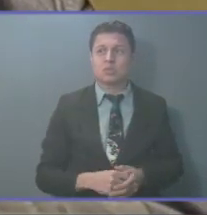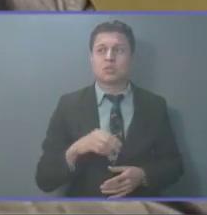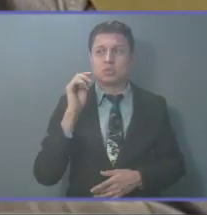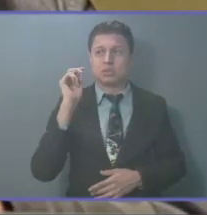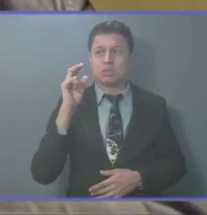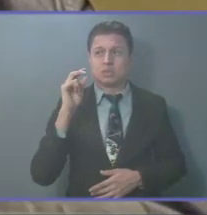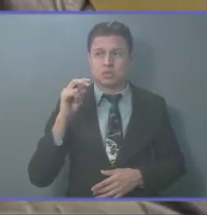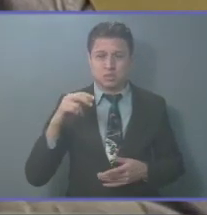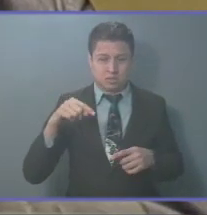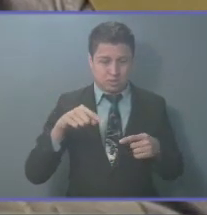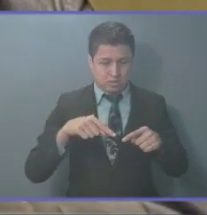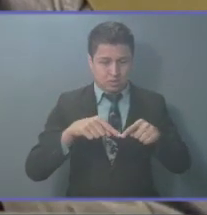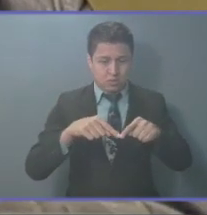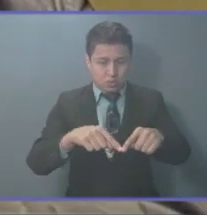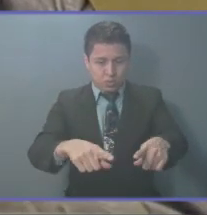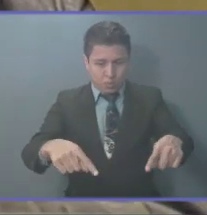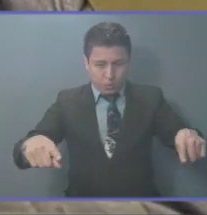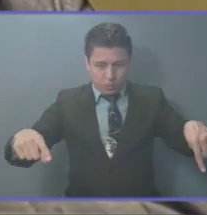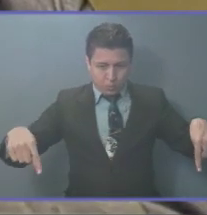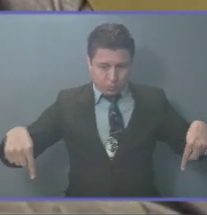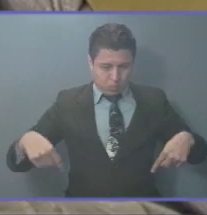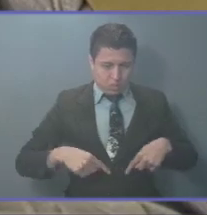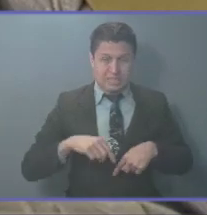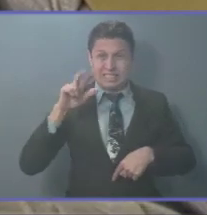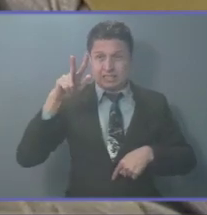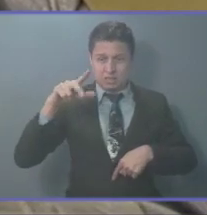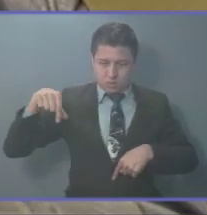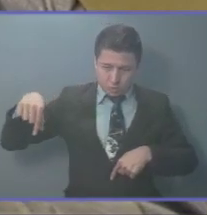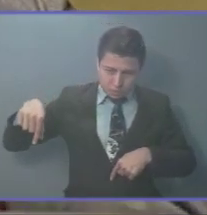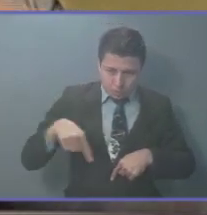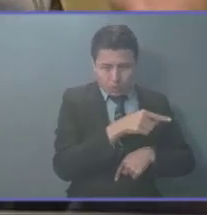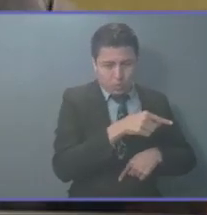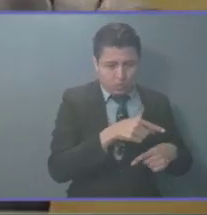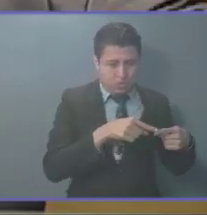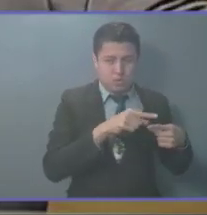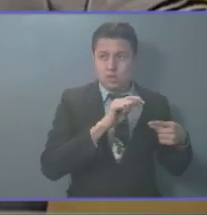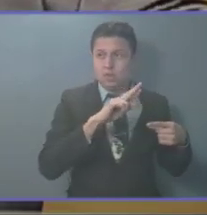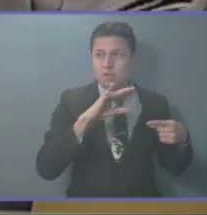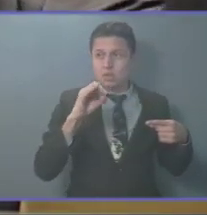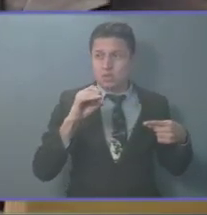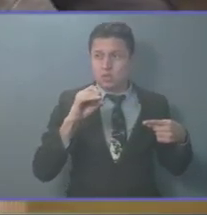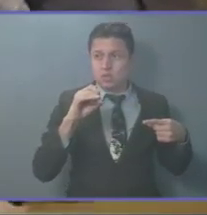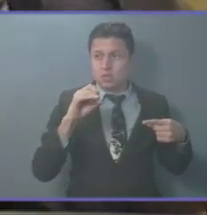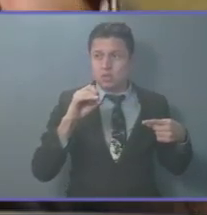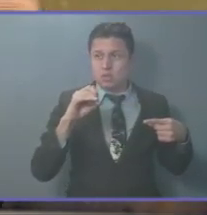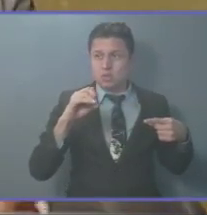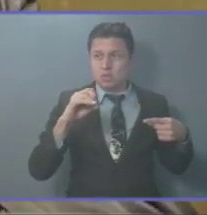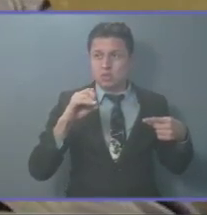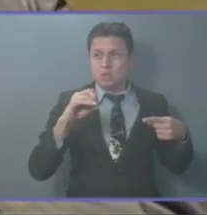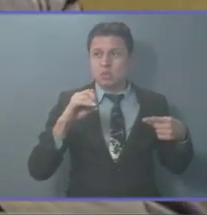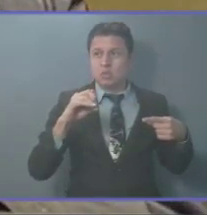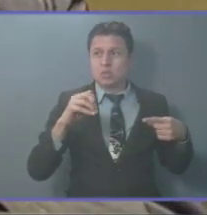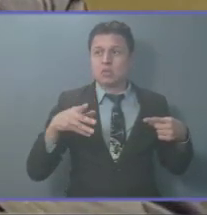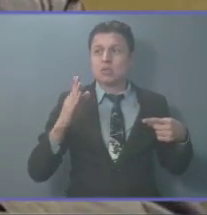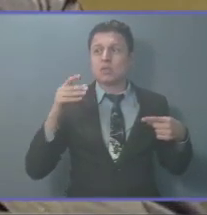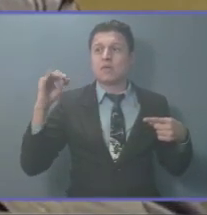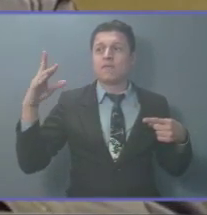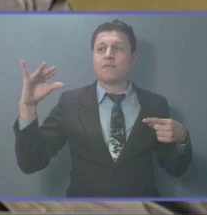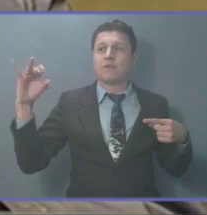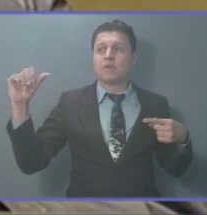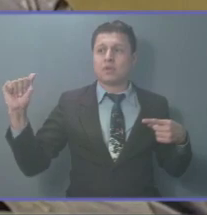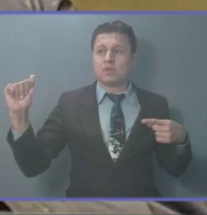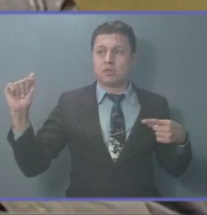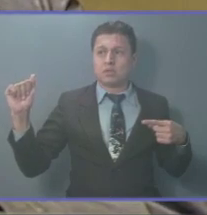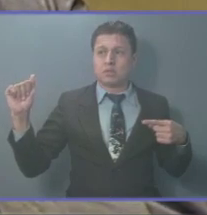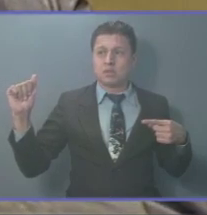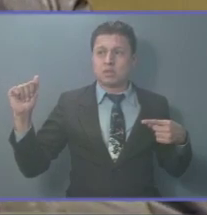quebradas, colegas. Tres quebradas madres. La quebrada del Piro, que ahí por la feria internacional se